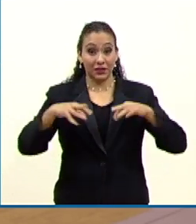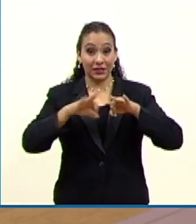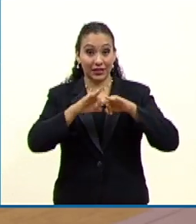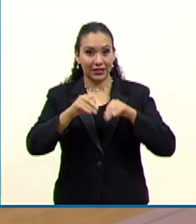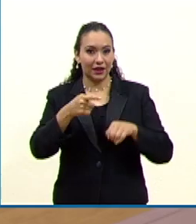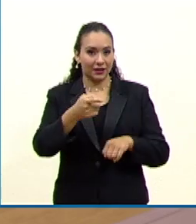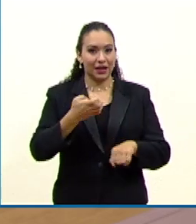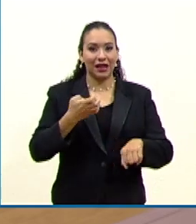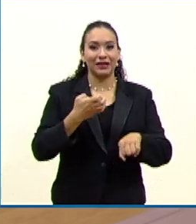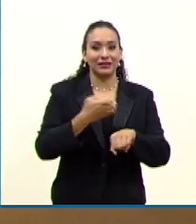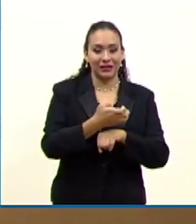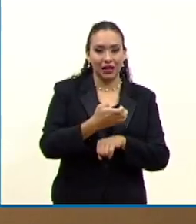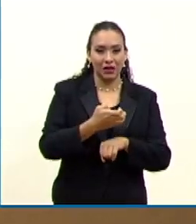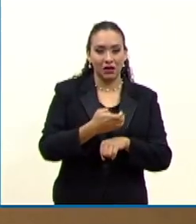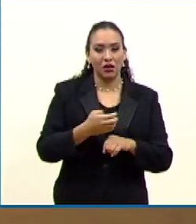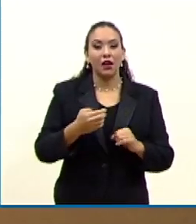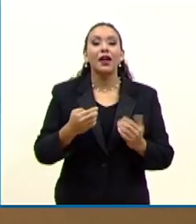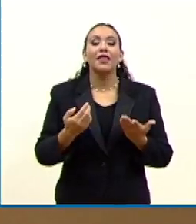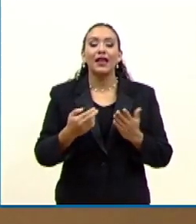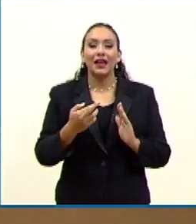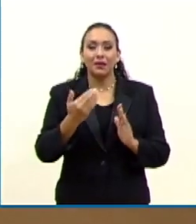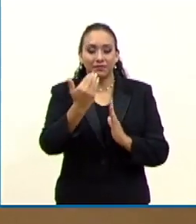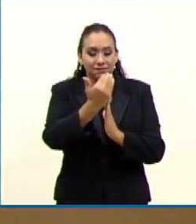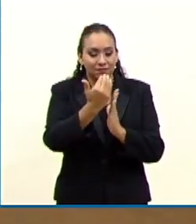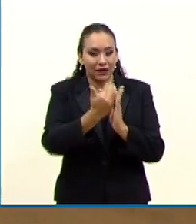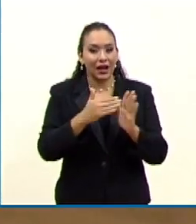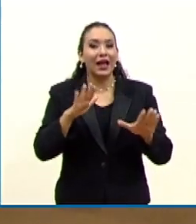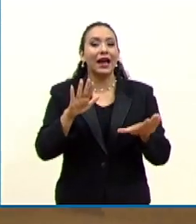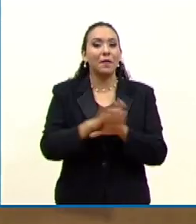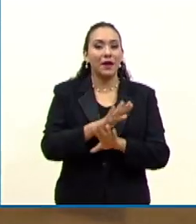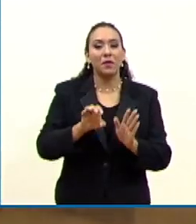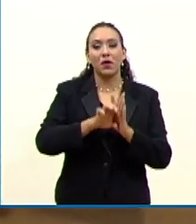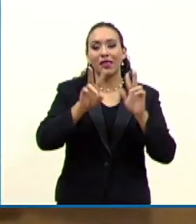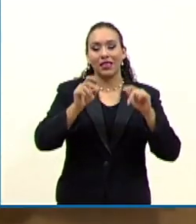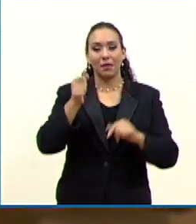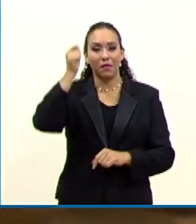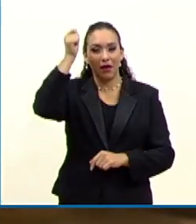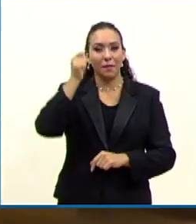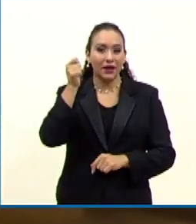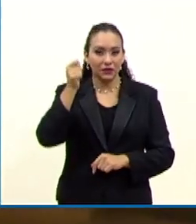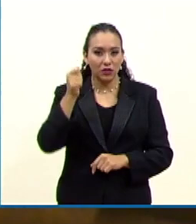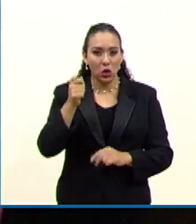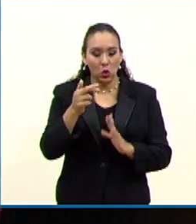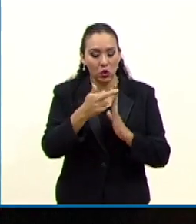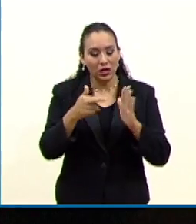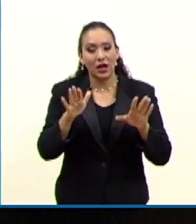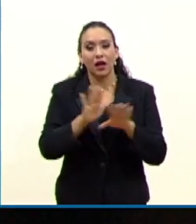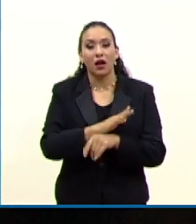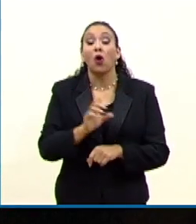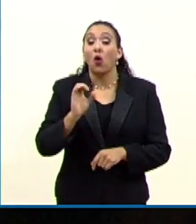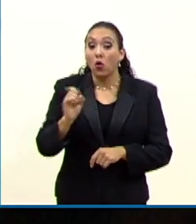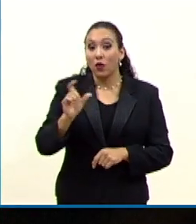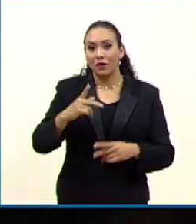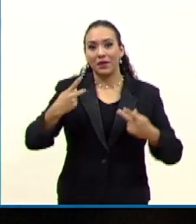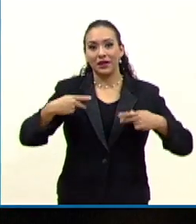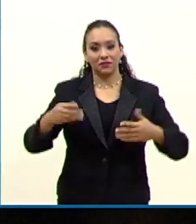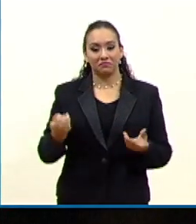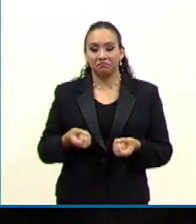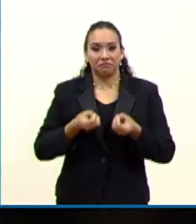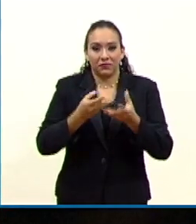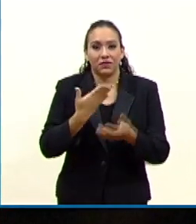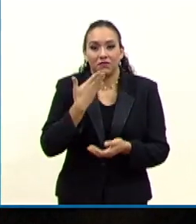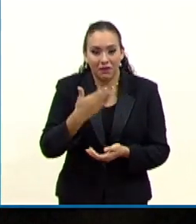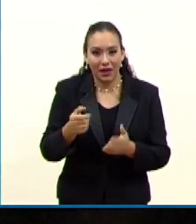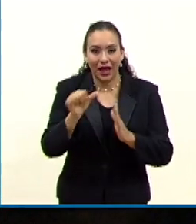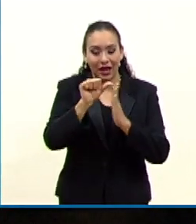Estado modifiquen el régimen pensionario que eligieron o que les fue asignado por no haber manifestado su decisión en el plazo previsto en